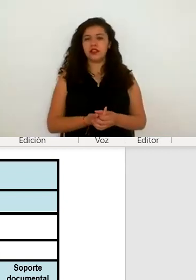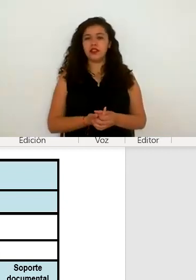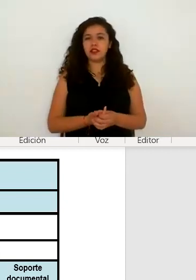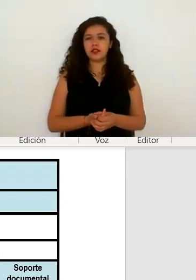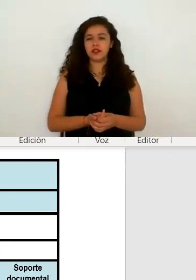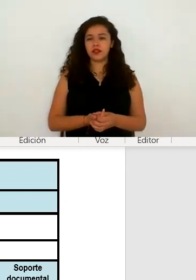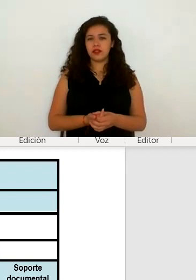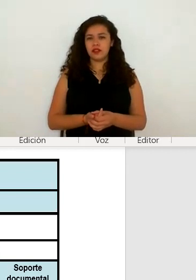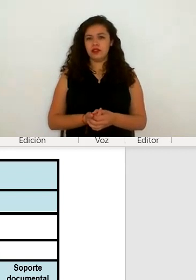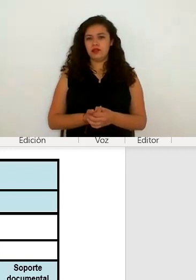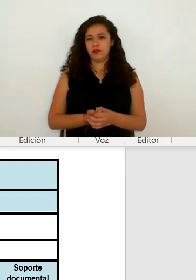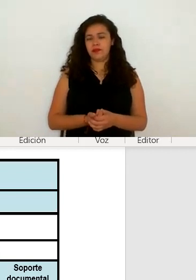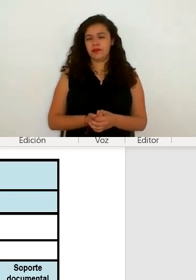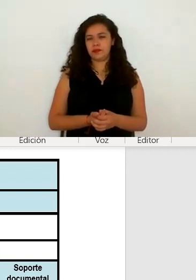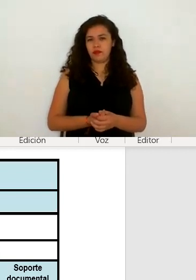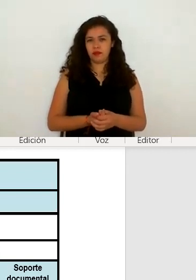como serie